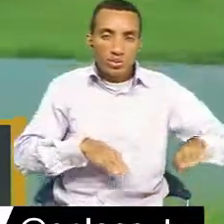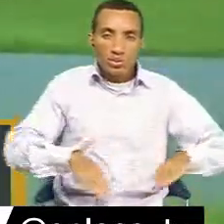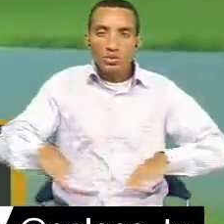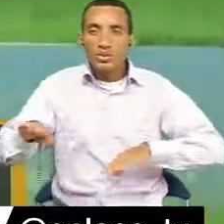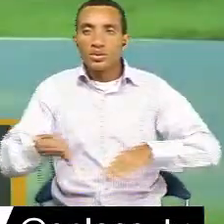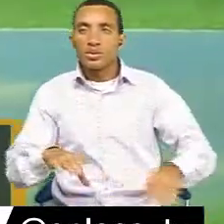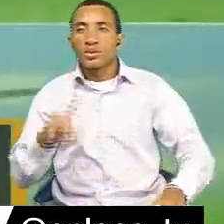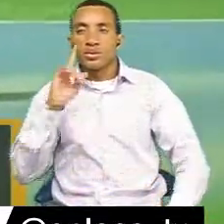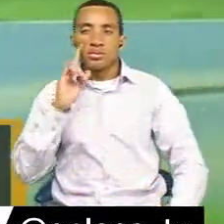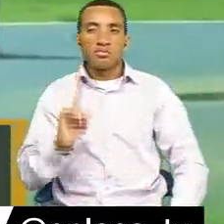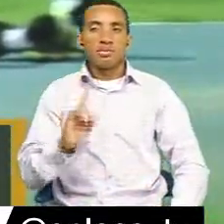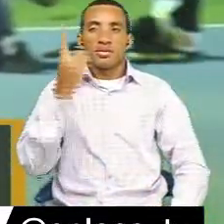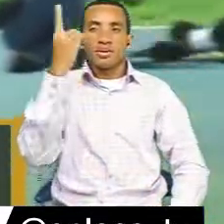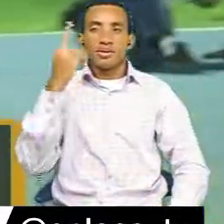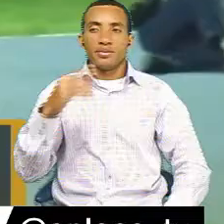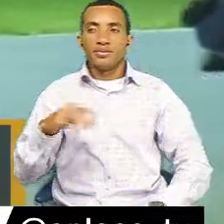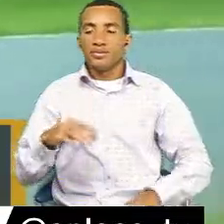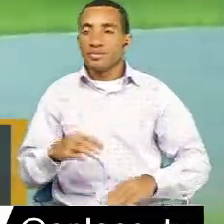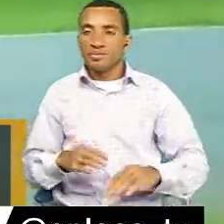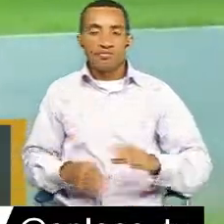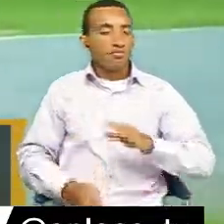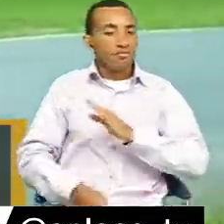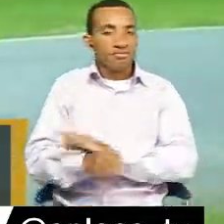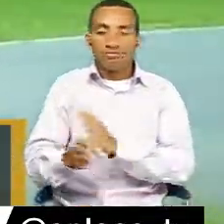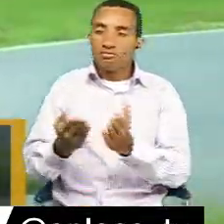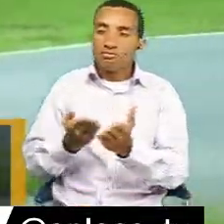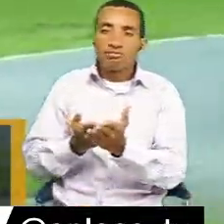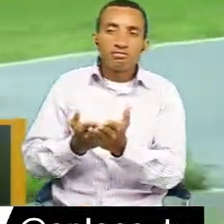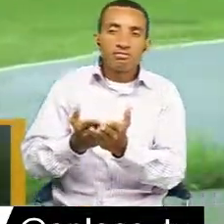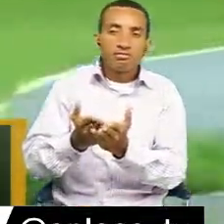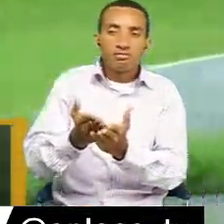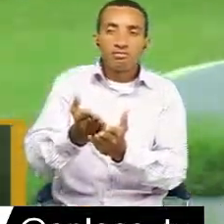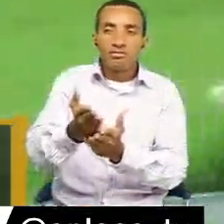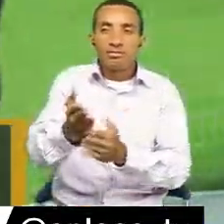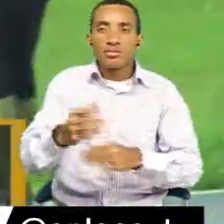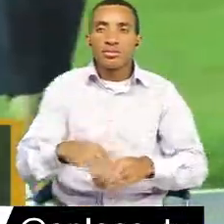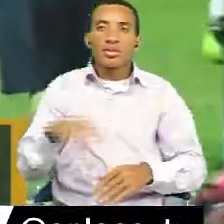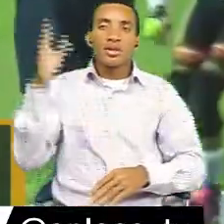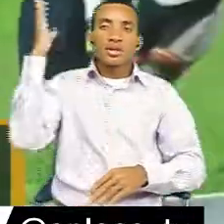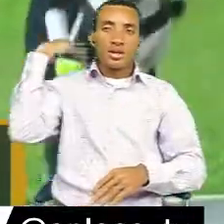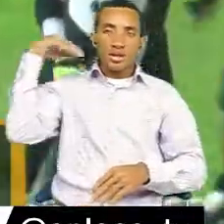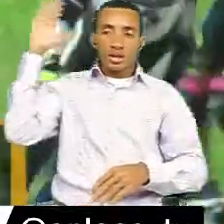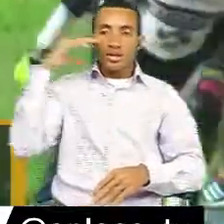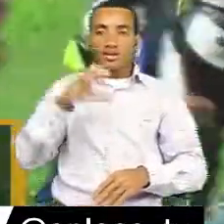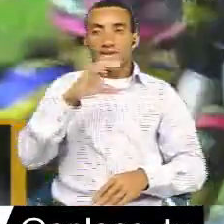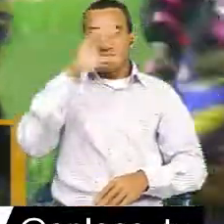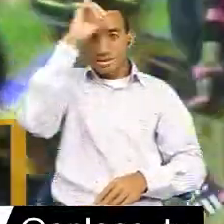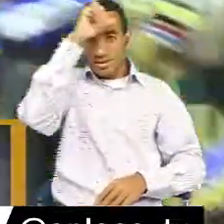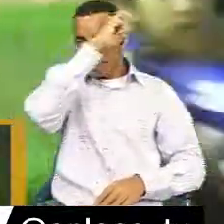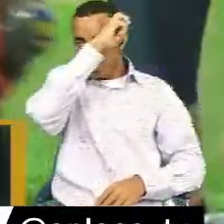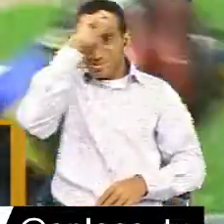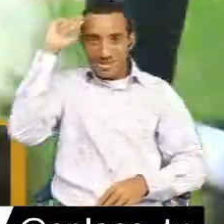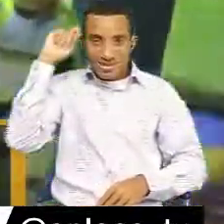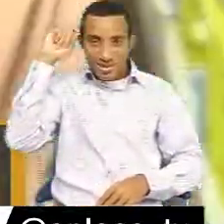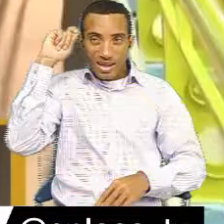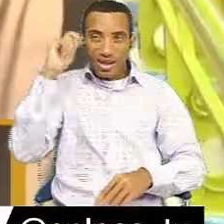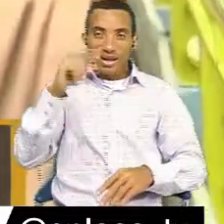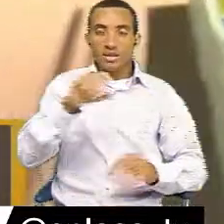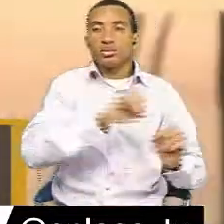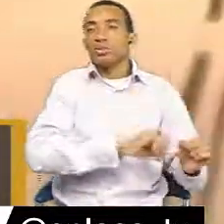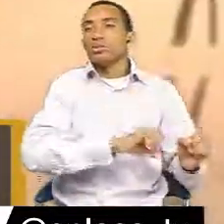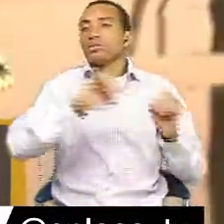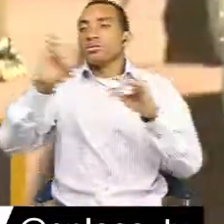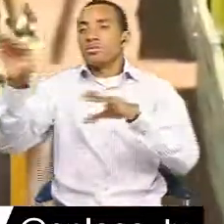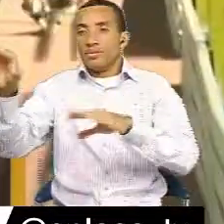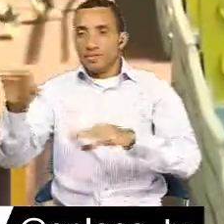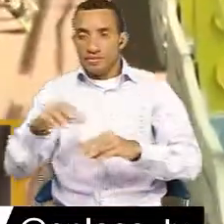el cual se mantuvo acá y estuvo cuando el escenario estaba en el Parque Recreacional. Y estamos haciendo este evento en honor a él. Niños y